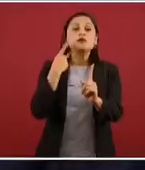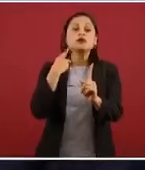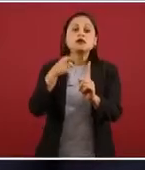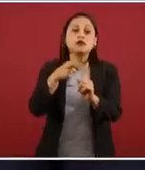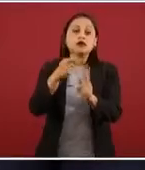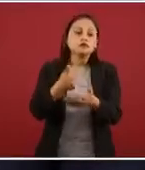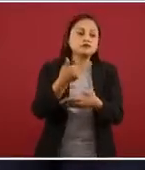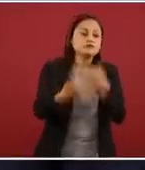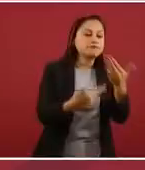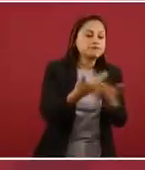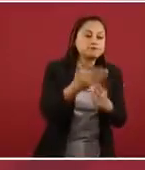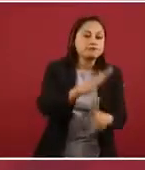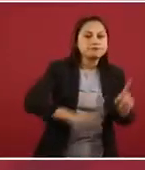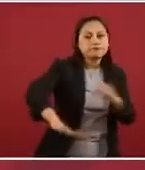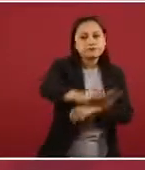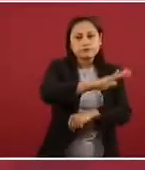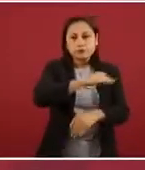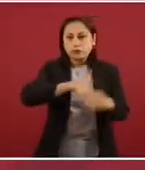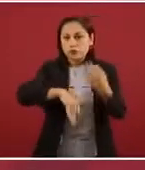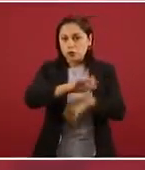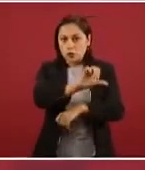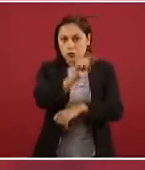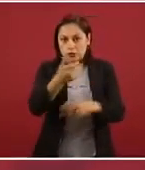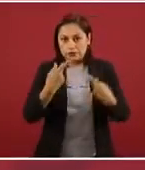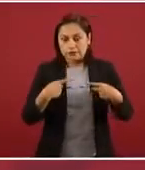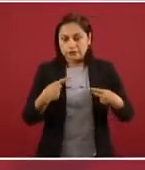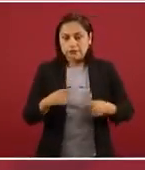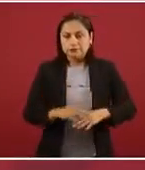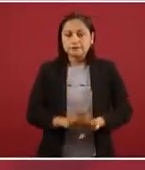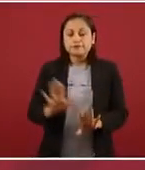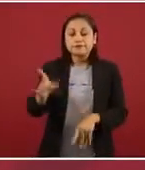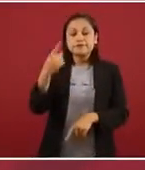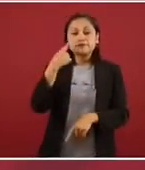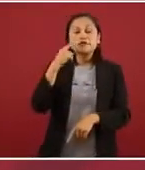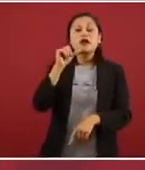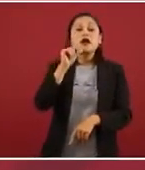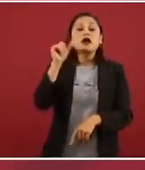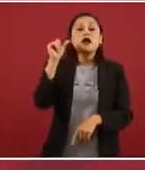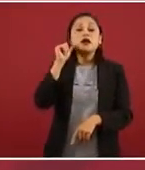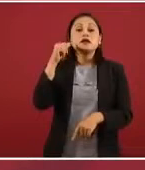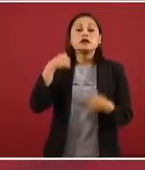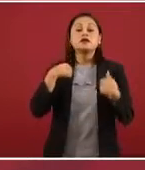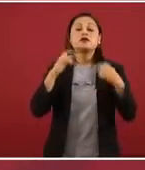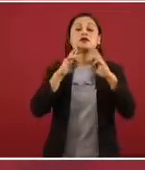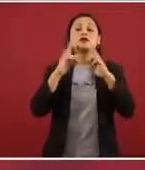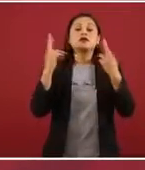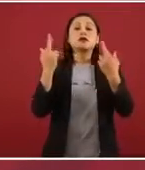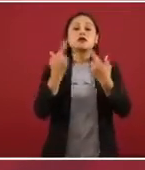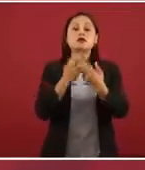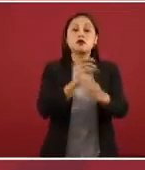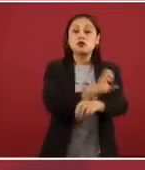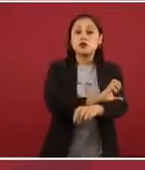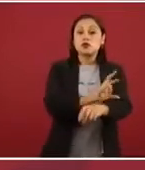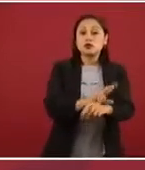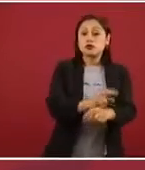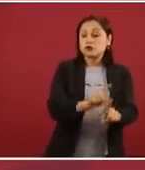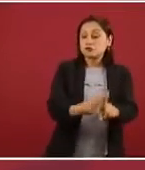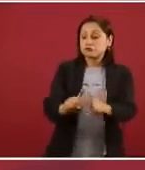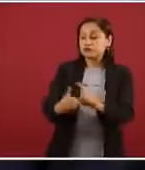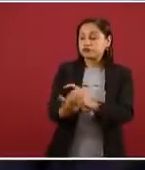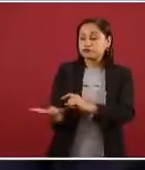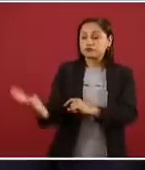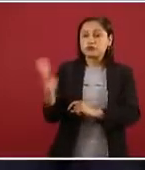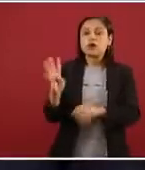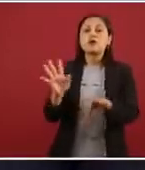Ayer tuve una reunión con los coordinadores, porque vinieron el